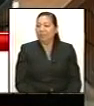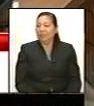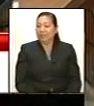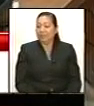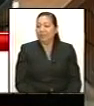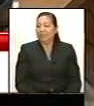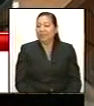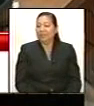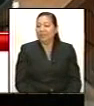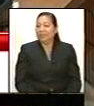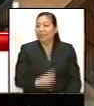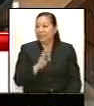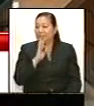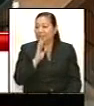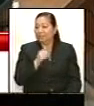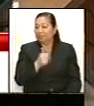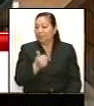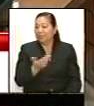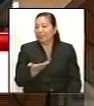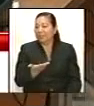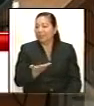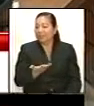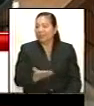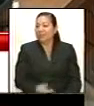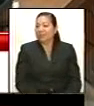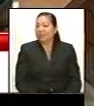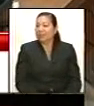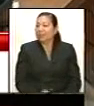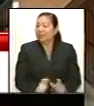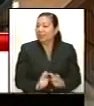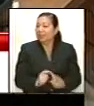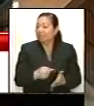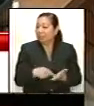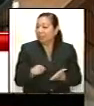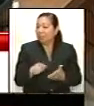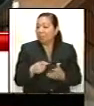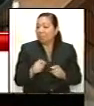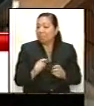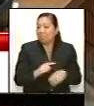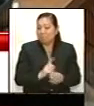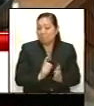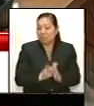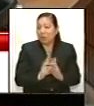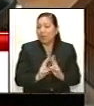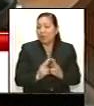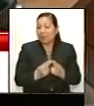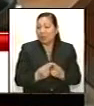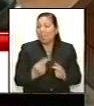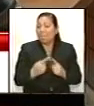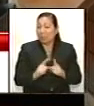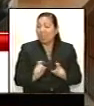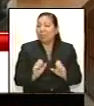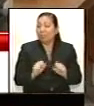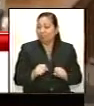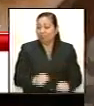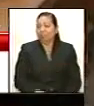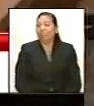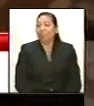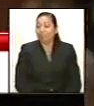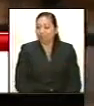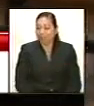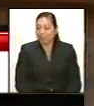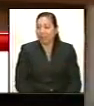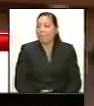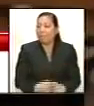Antes de pasar, solo avisarles que el congresista ha salido unos minutos porque tiene ahorita una reunión por Skype y se integra de nuevo.